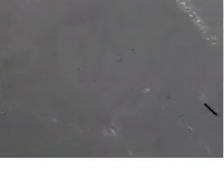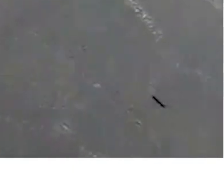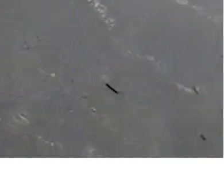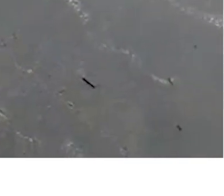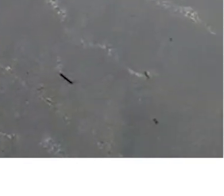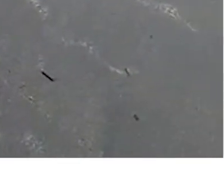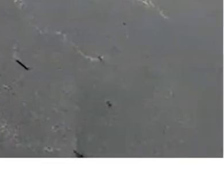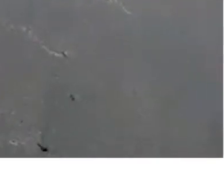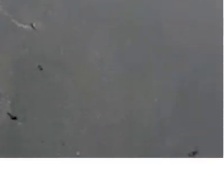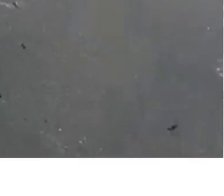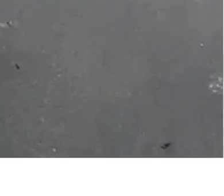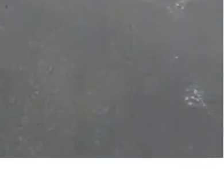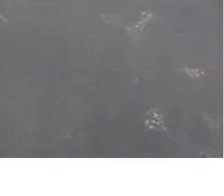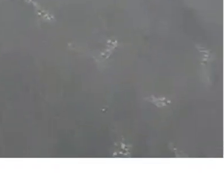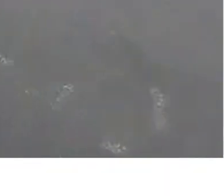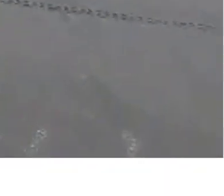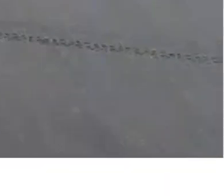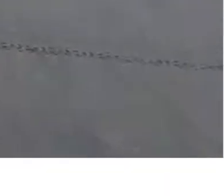De